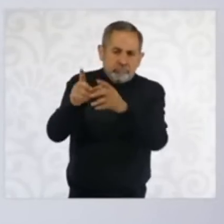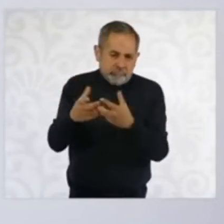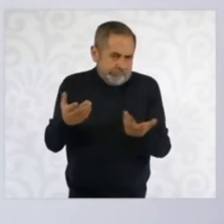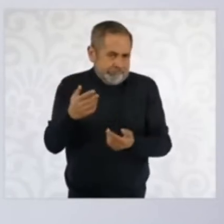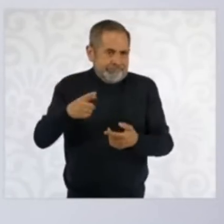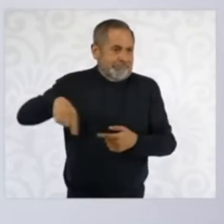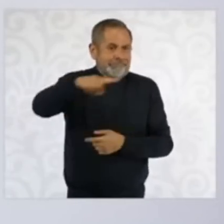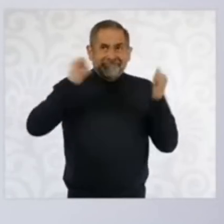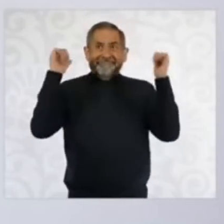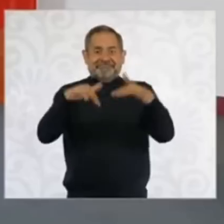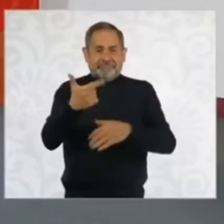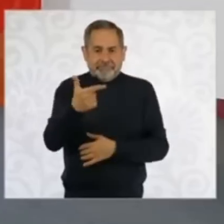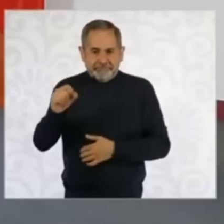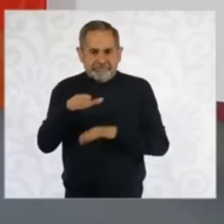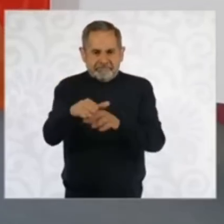G20.